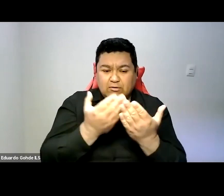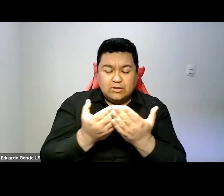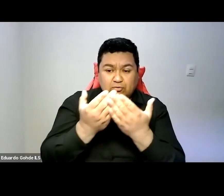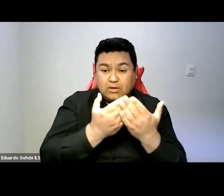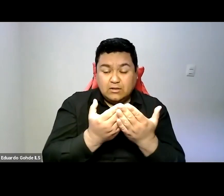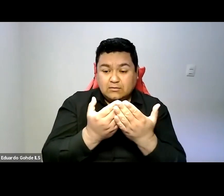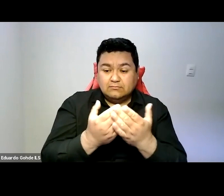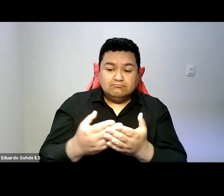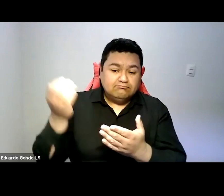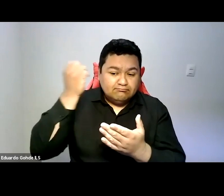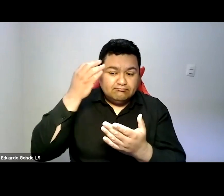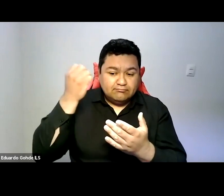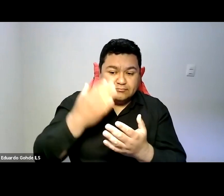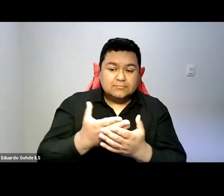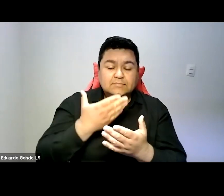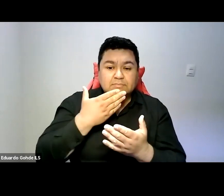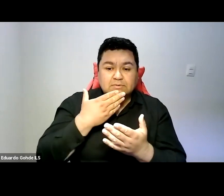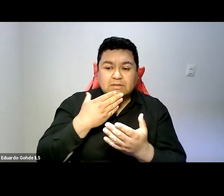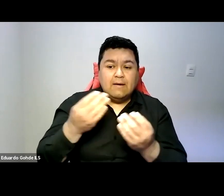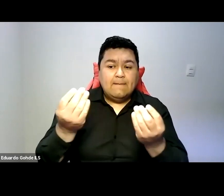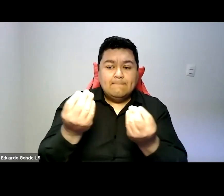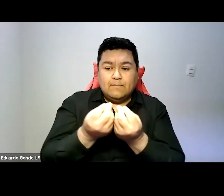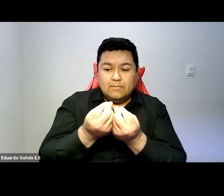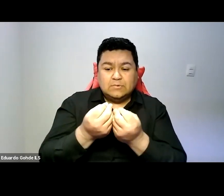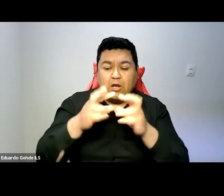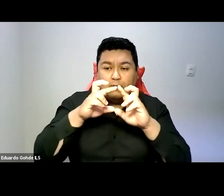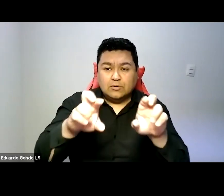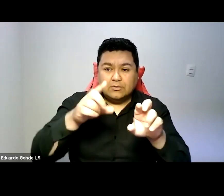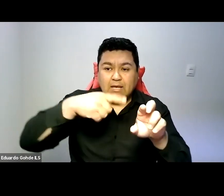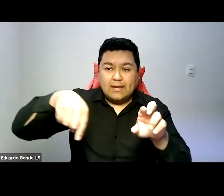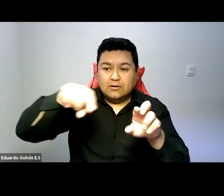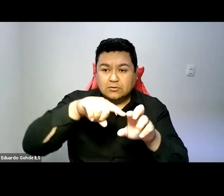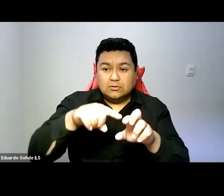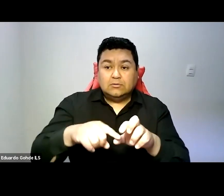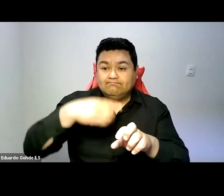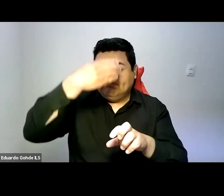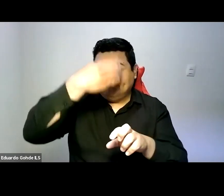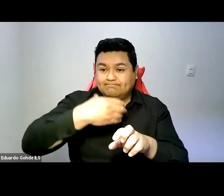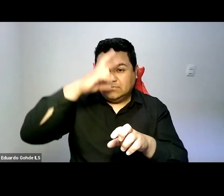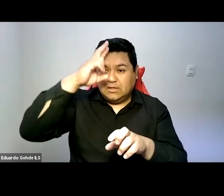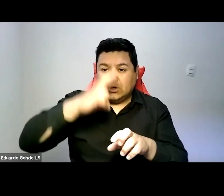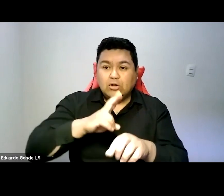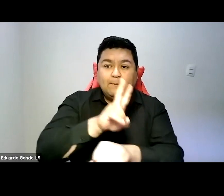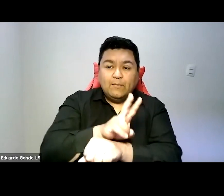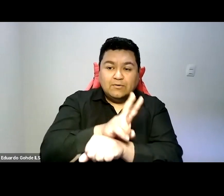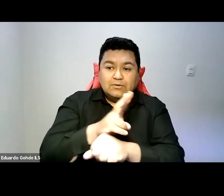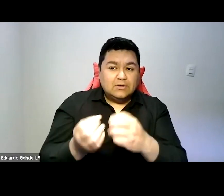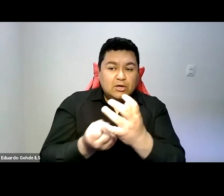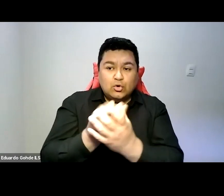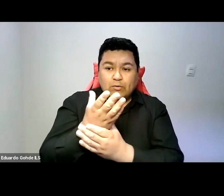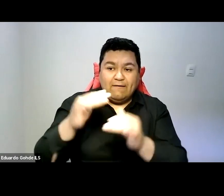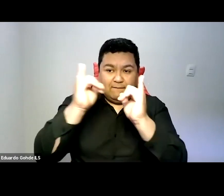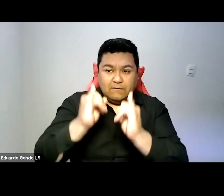también muchas oportunidades. Nos ha obligado como profesores a levantar nuevas prácticas, nuevas formas de